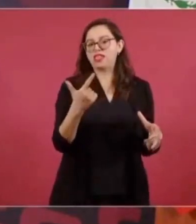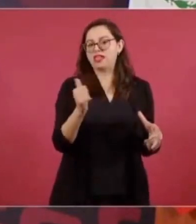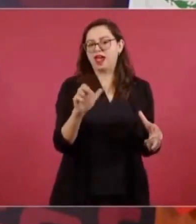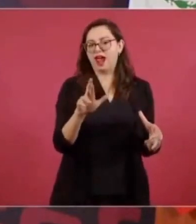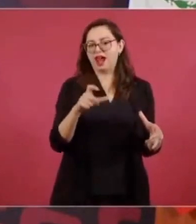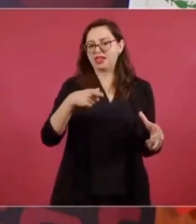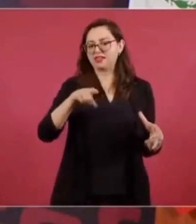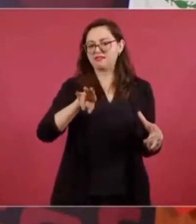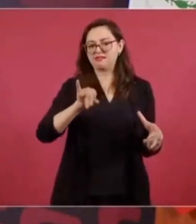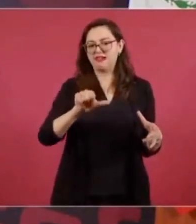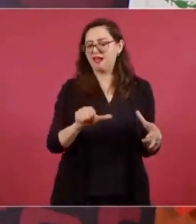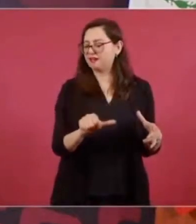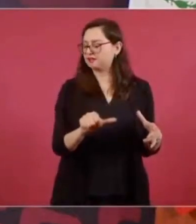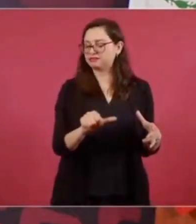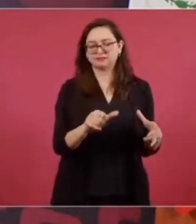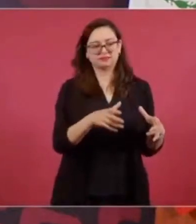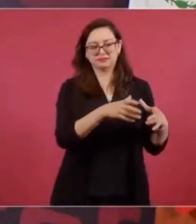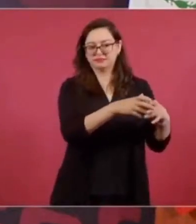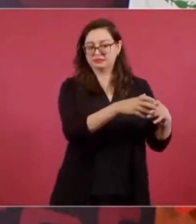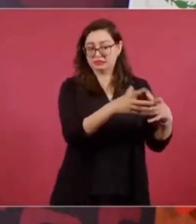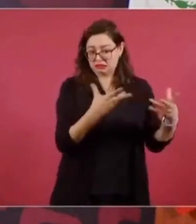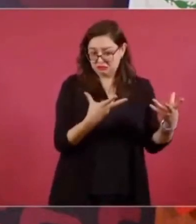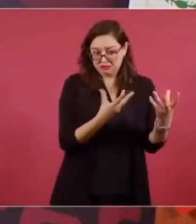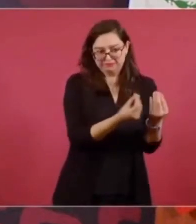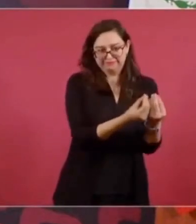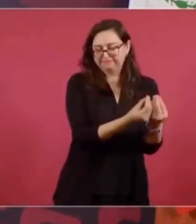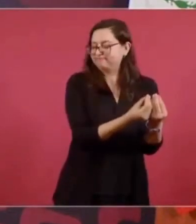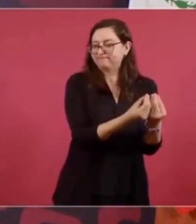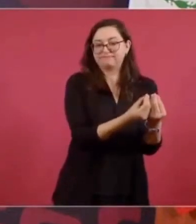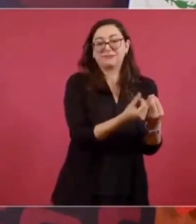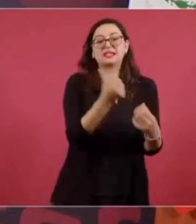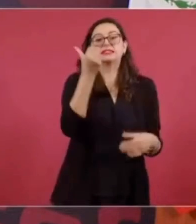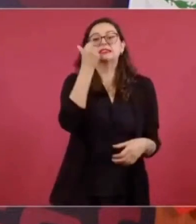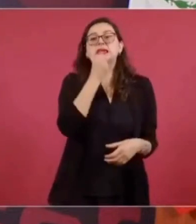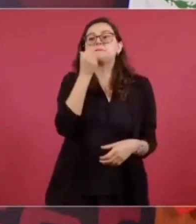Hay que estar defendiendo siempre al pueblo.